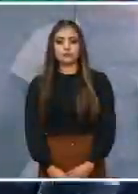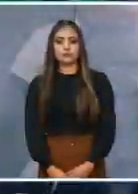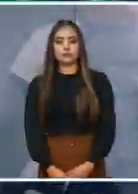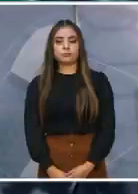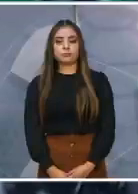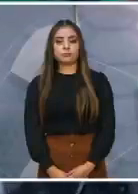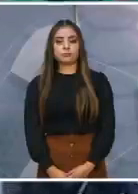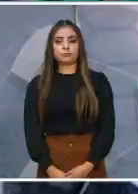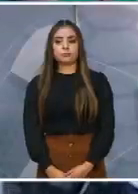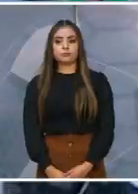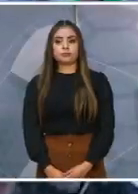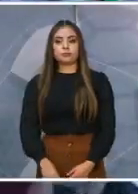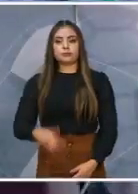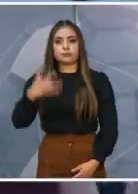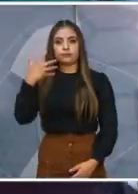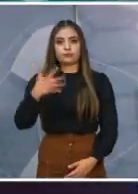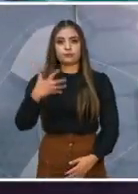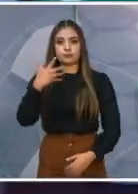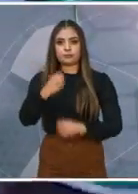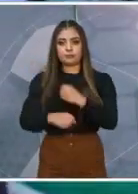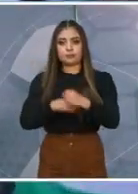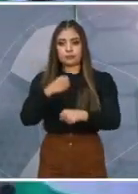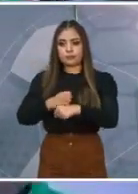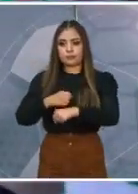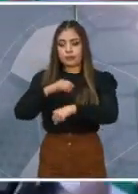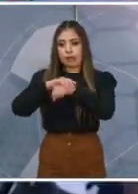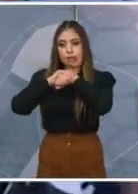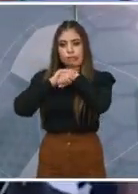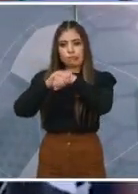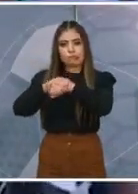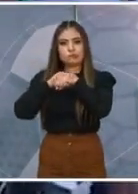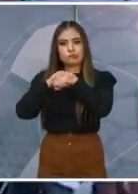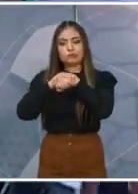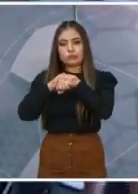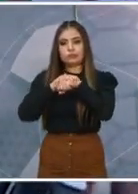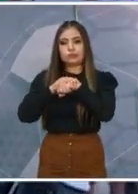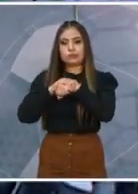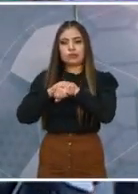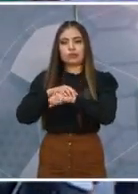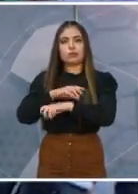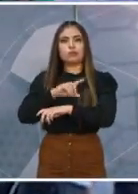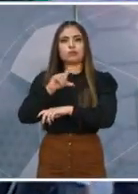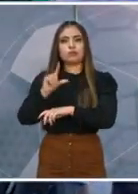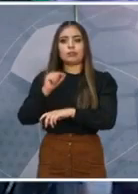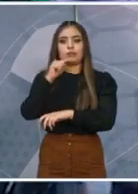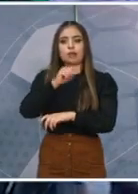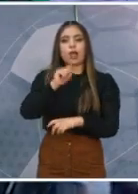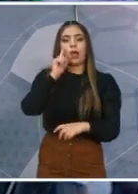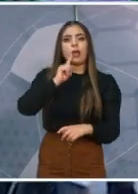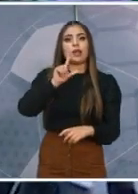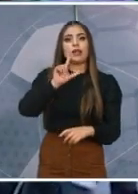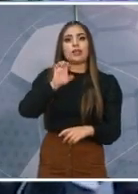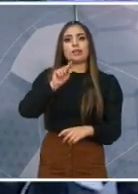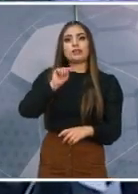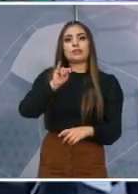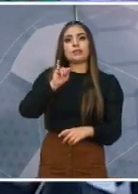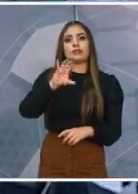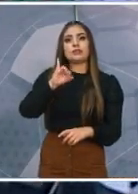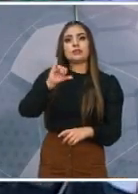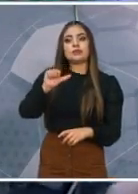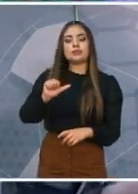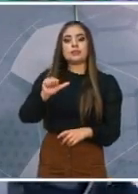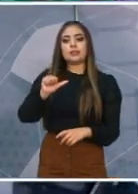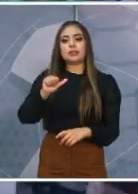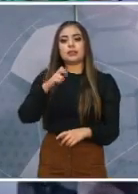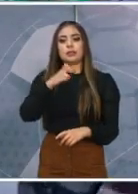...15 años de amistad terminaron de la noche a la mañana luego de que la maestra Leticia Machado usara las habilidades y destreza de la hija de